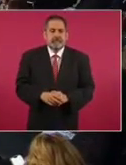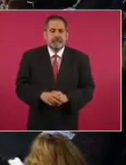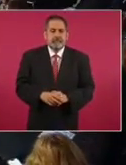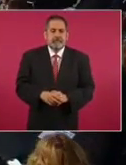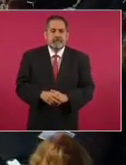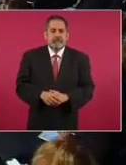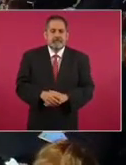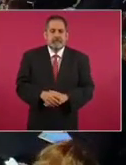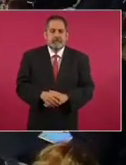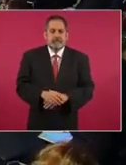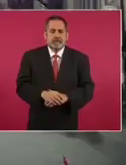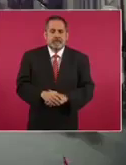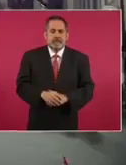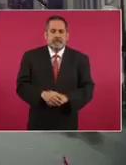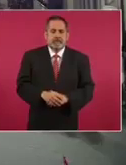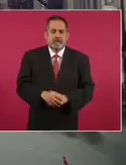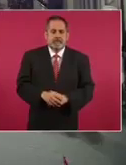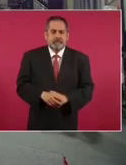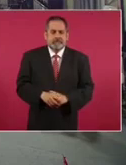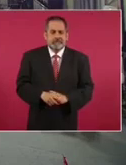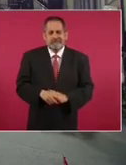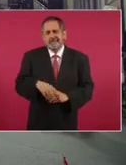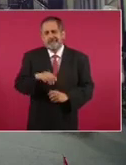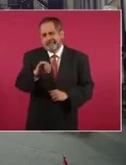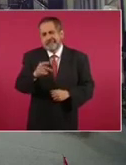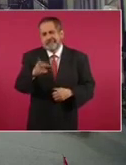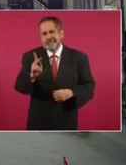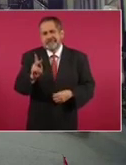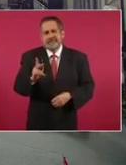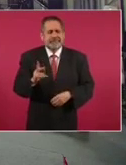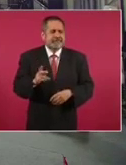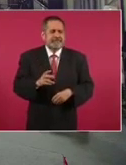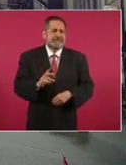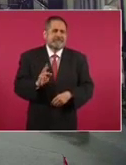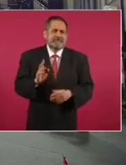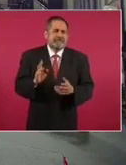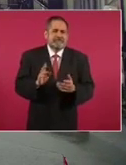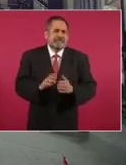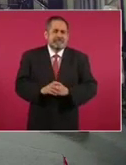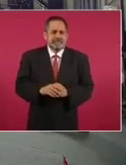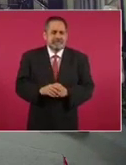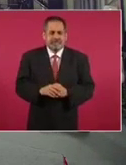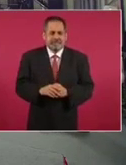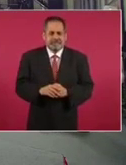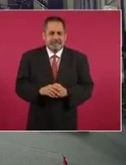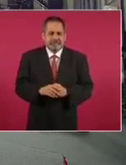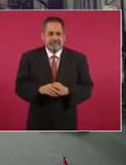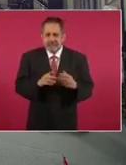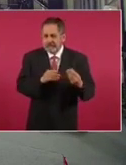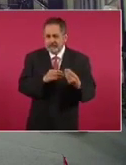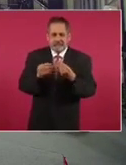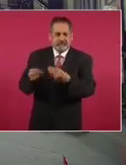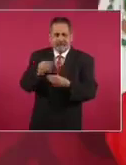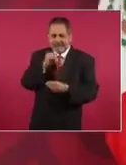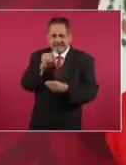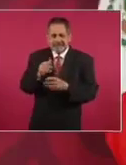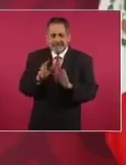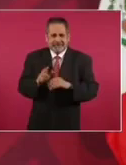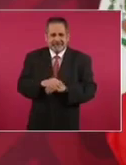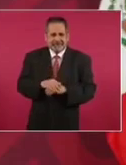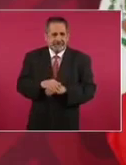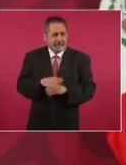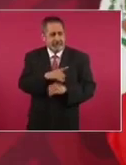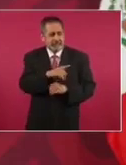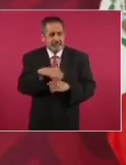Marcelo ebrard la gloria Sí pero no no no iba a recibir más